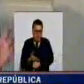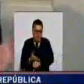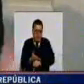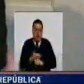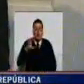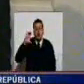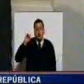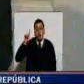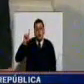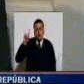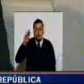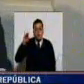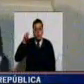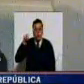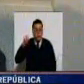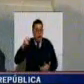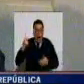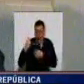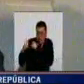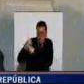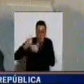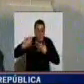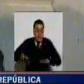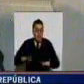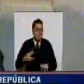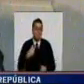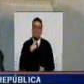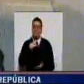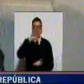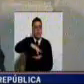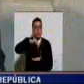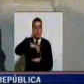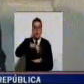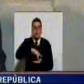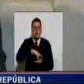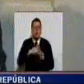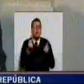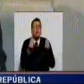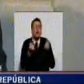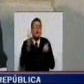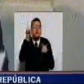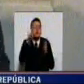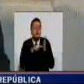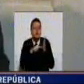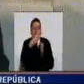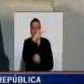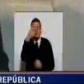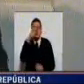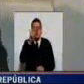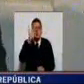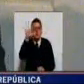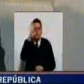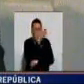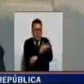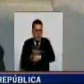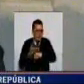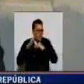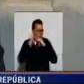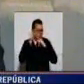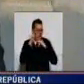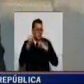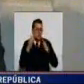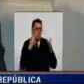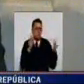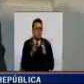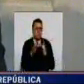Colbún termina el año endeudada. La deuda de Colbún al final del año era de 2.235 millones de dólares,